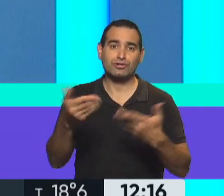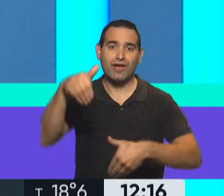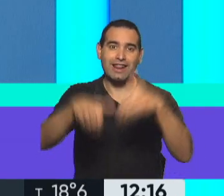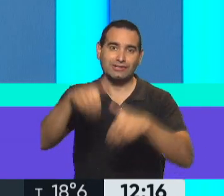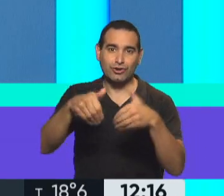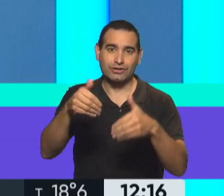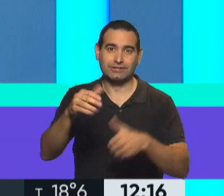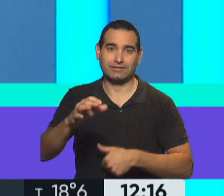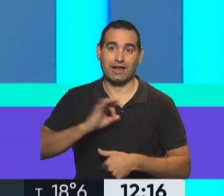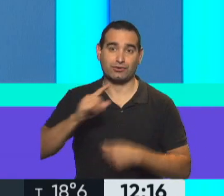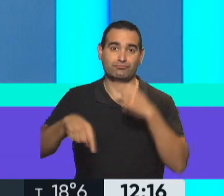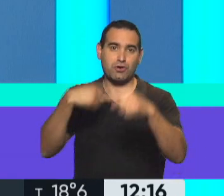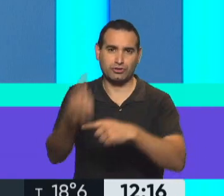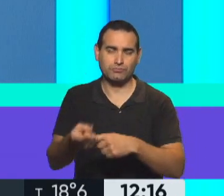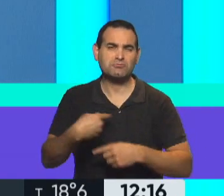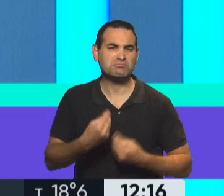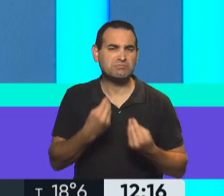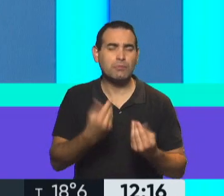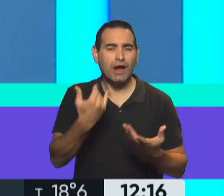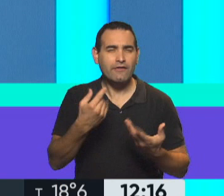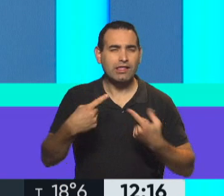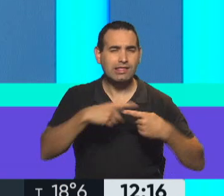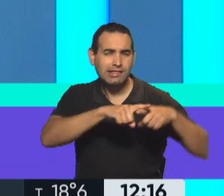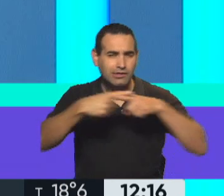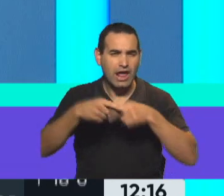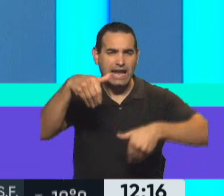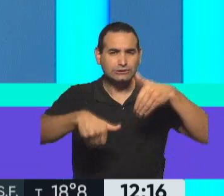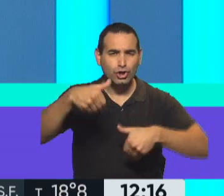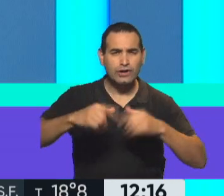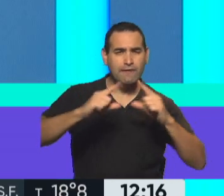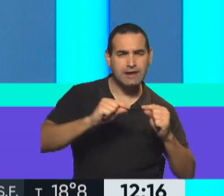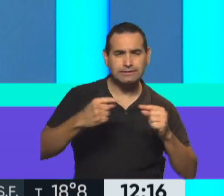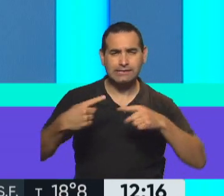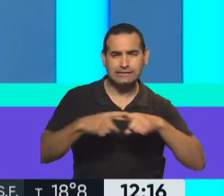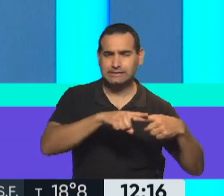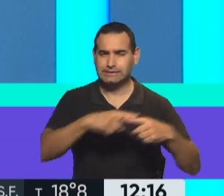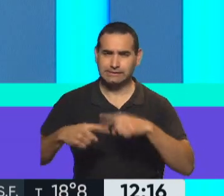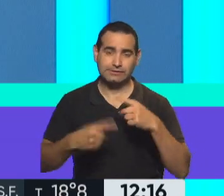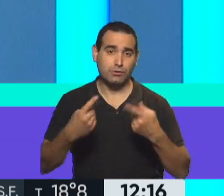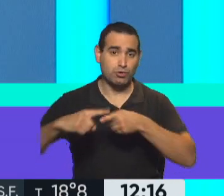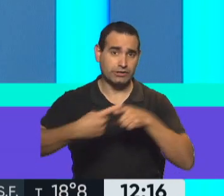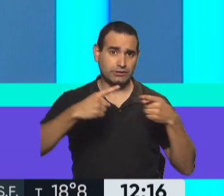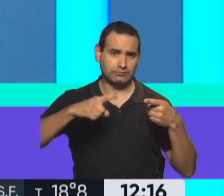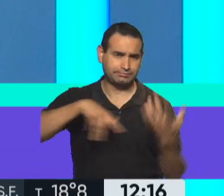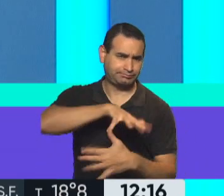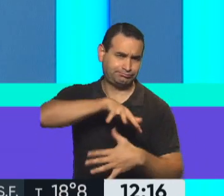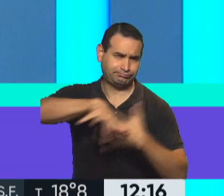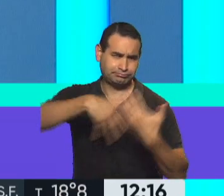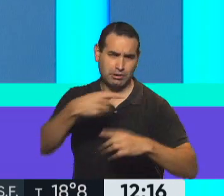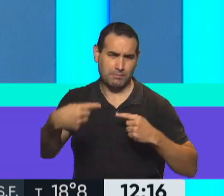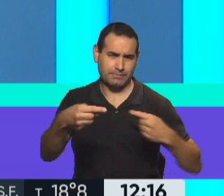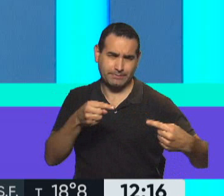el año que viene te nombró esto porque esta discusión es lo que provocó toda una crisis política manifestaciones